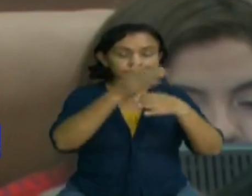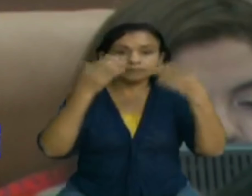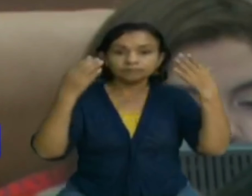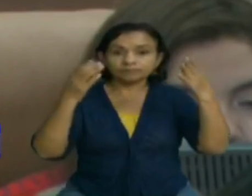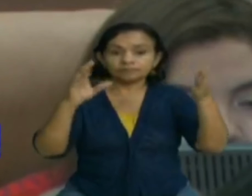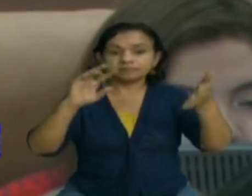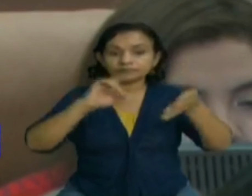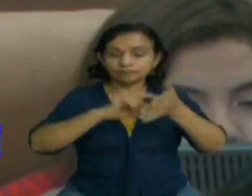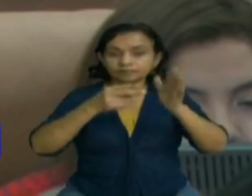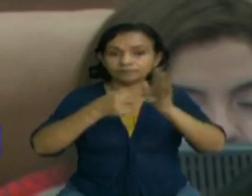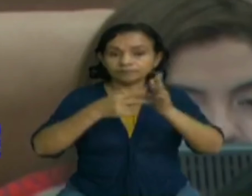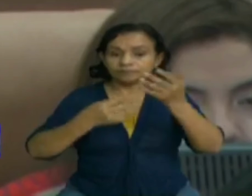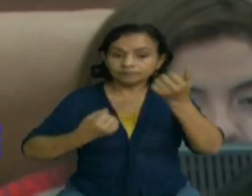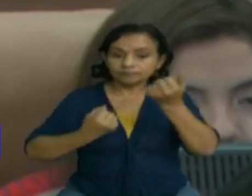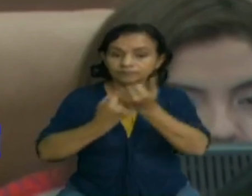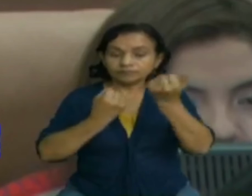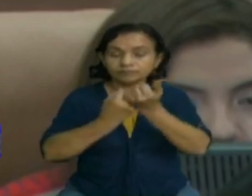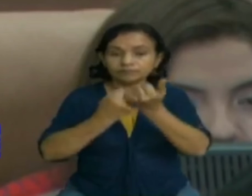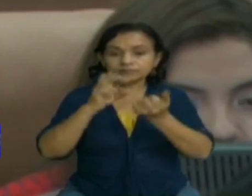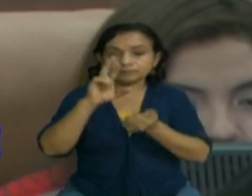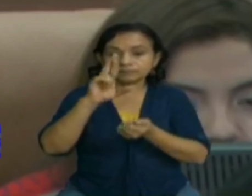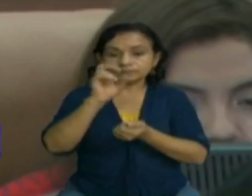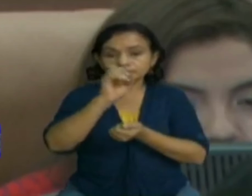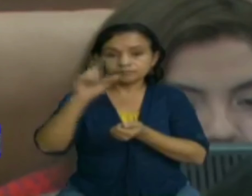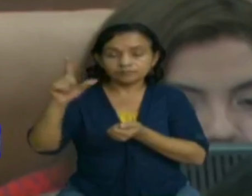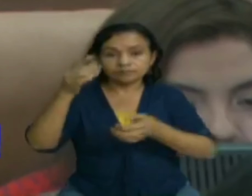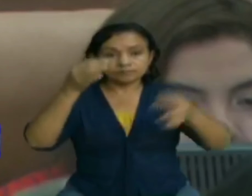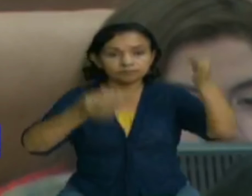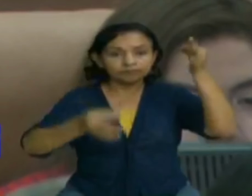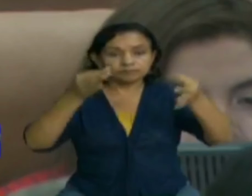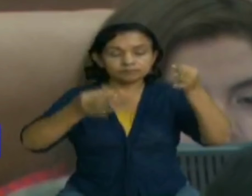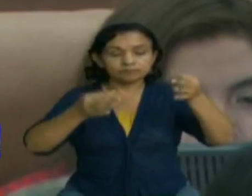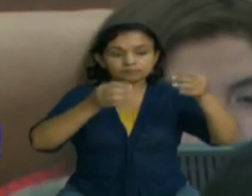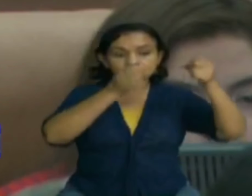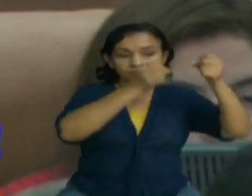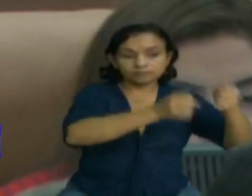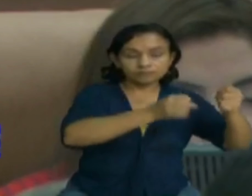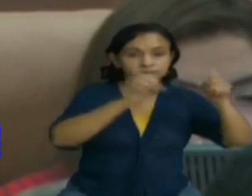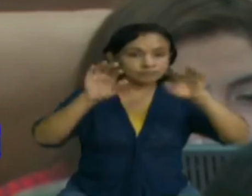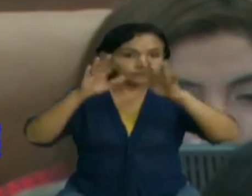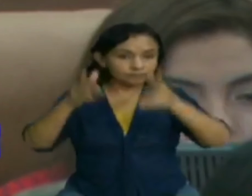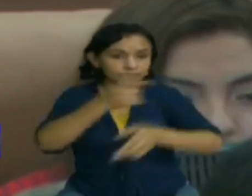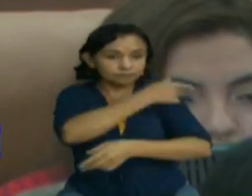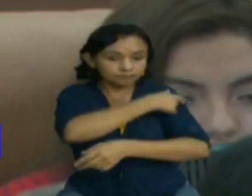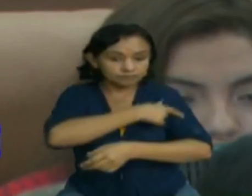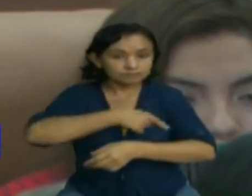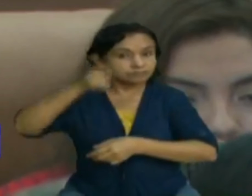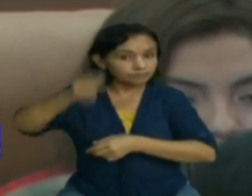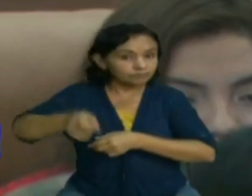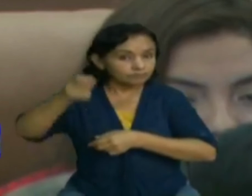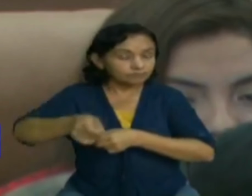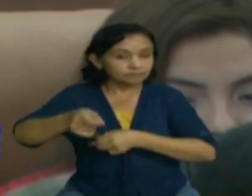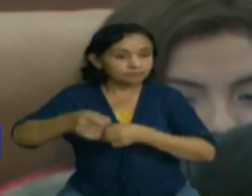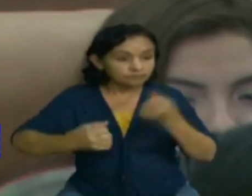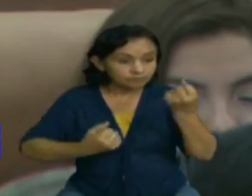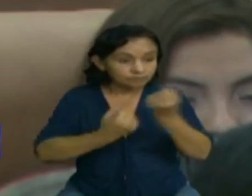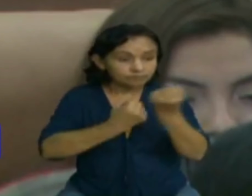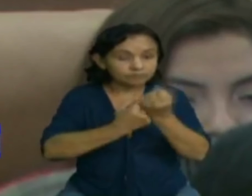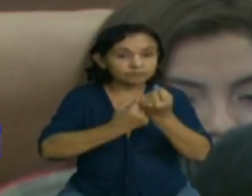ese sentido, se fortalece el rol del juez o de la jueza, se fortalece el rol del Ministerio